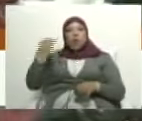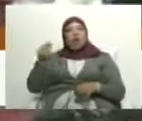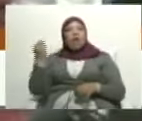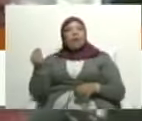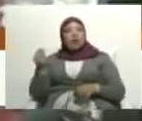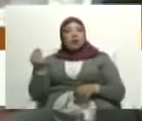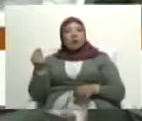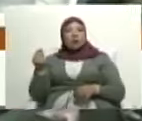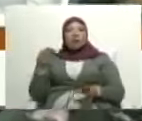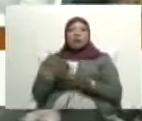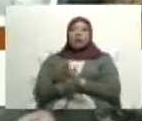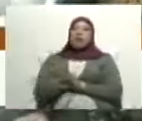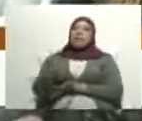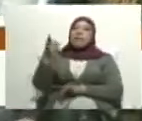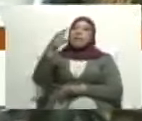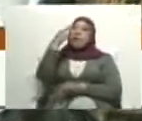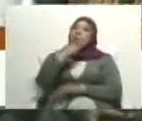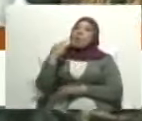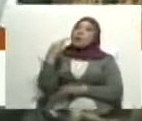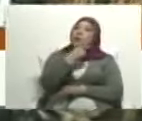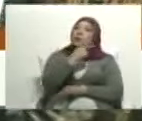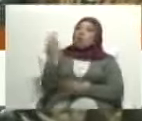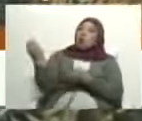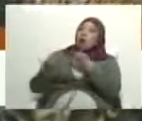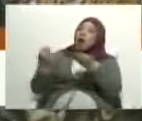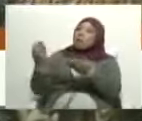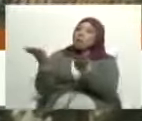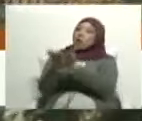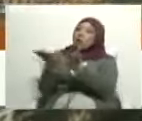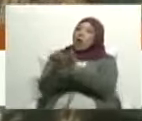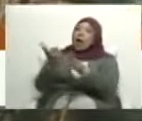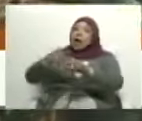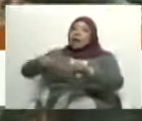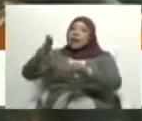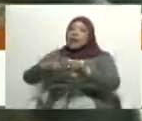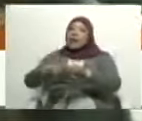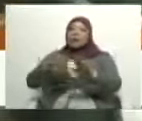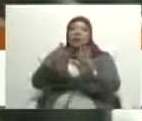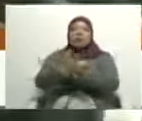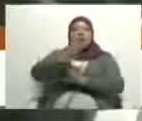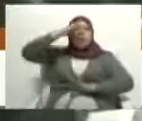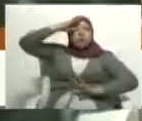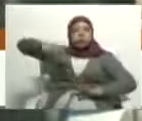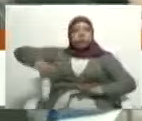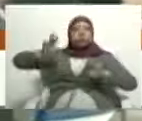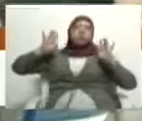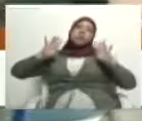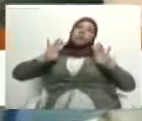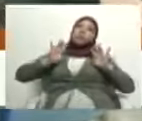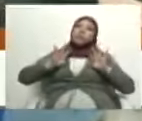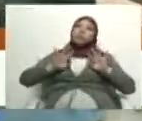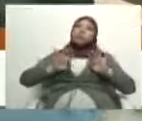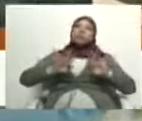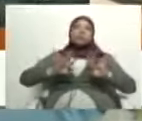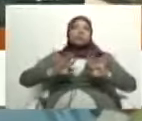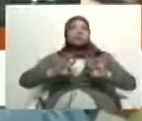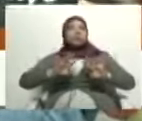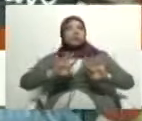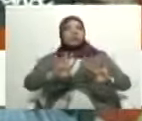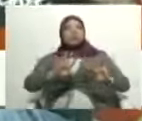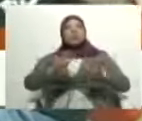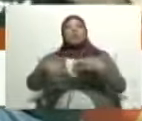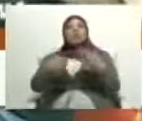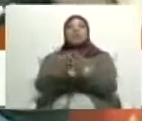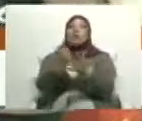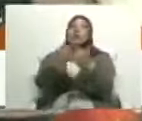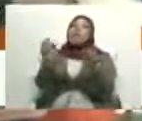jóvenes? Esa es la primera ocupación. Después llegan los ejércitos a barrer tierra arrasada.